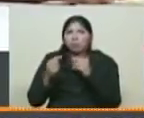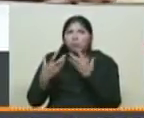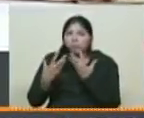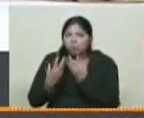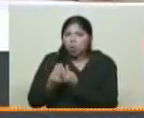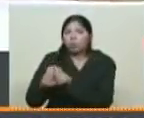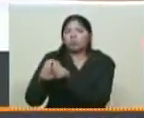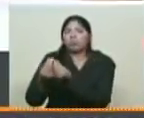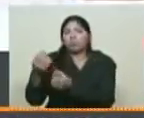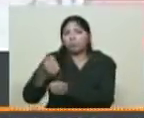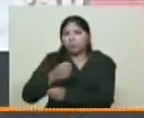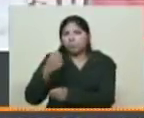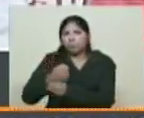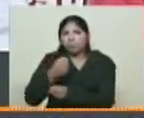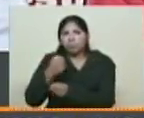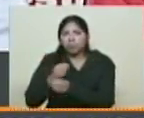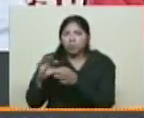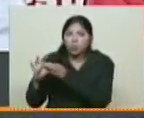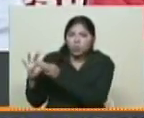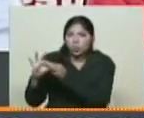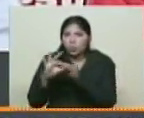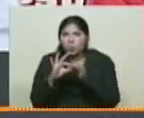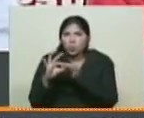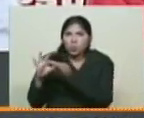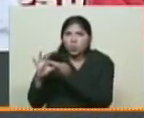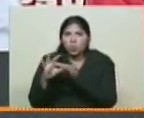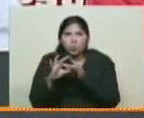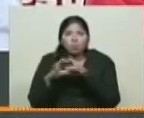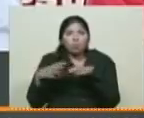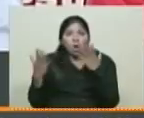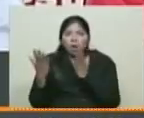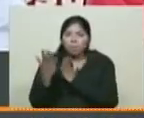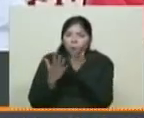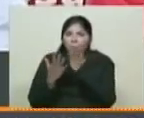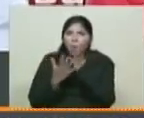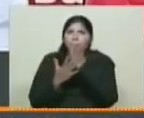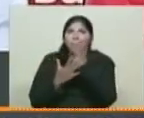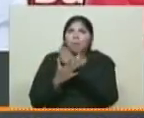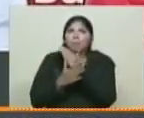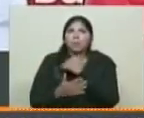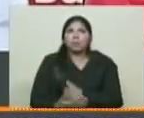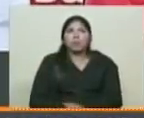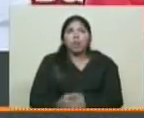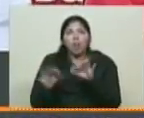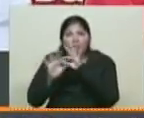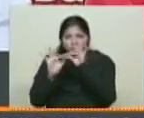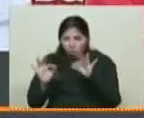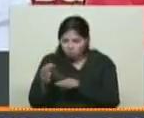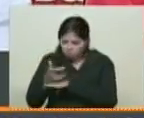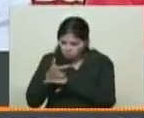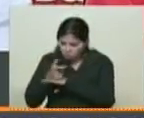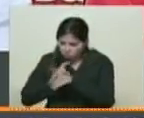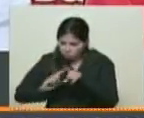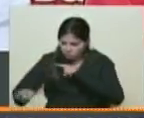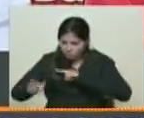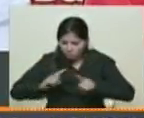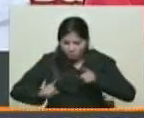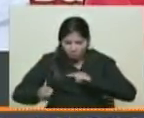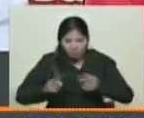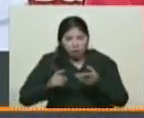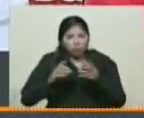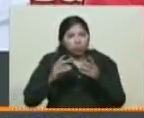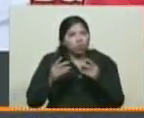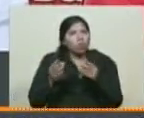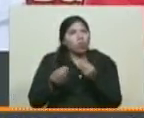de trabajo de lo que deben ser las grandes líneas centrales de nuestra forma de gobernar. gobernar, de nuestra forma de responder y